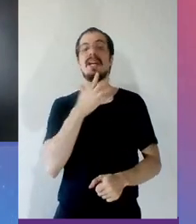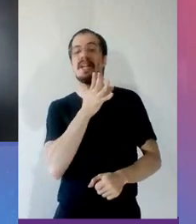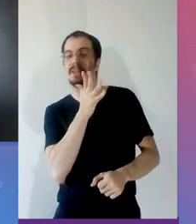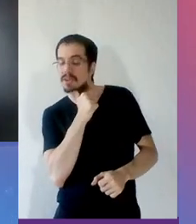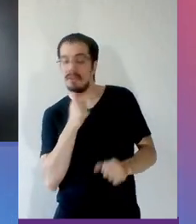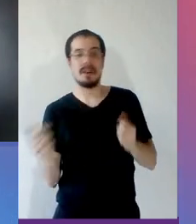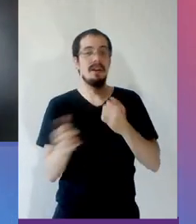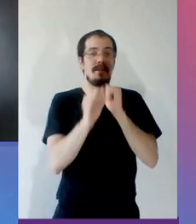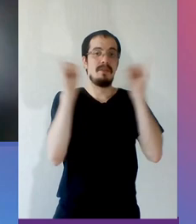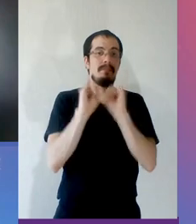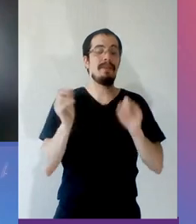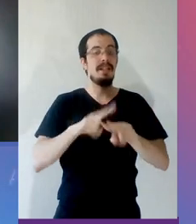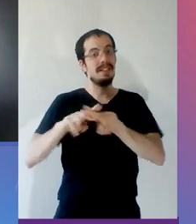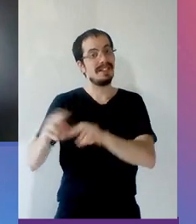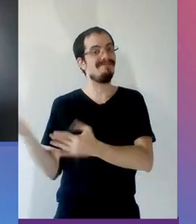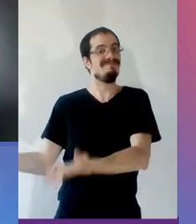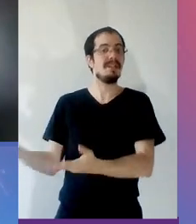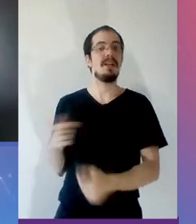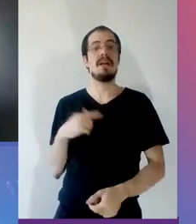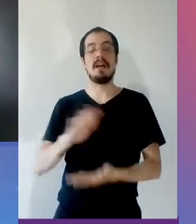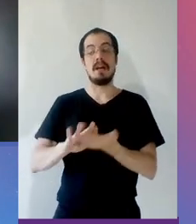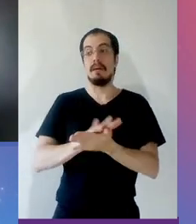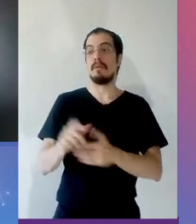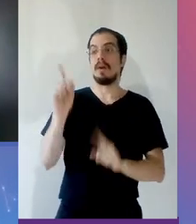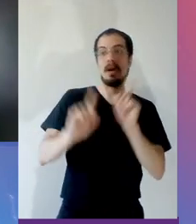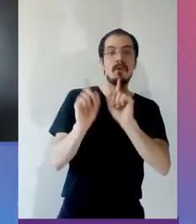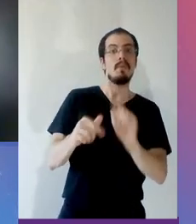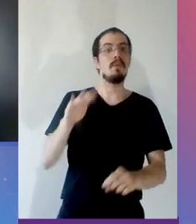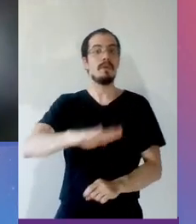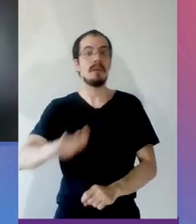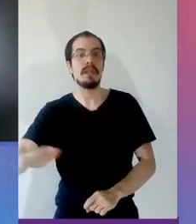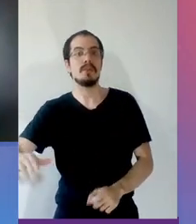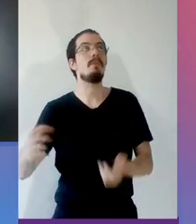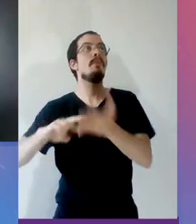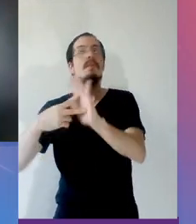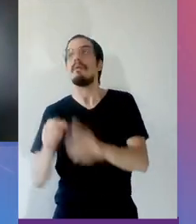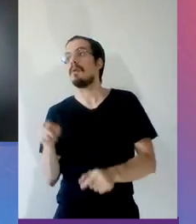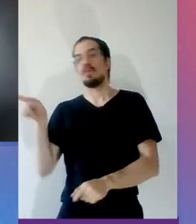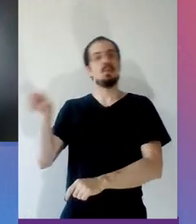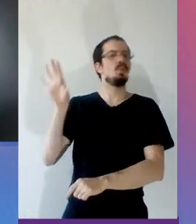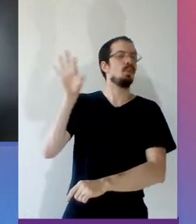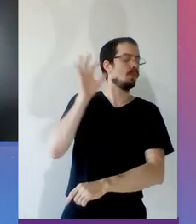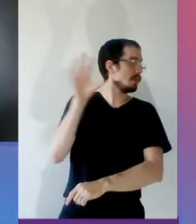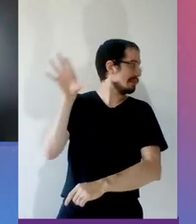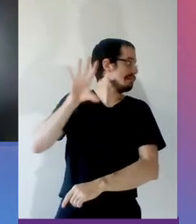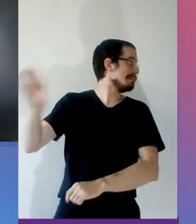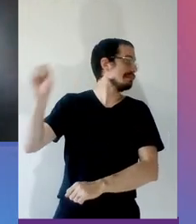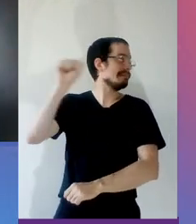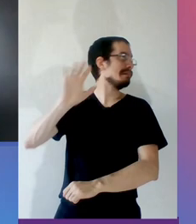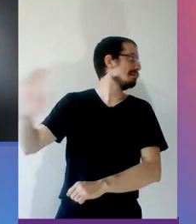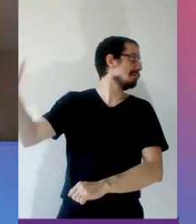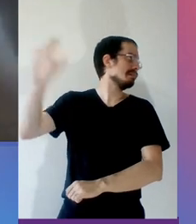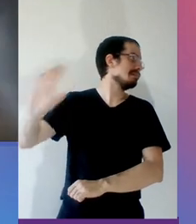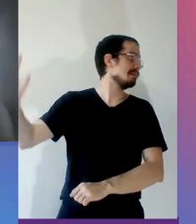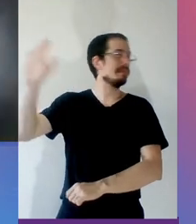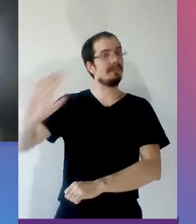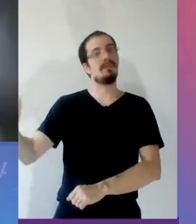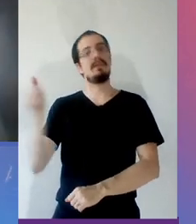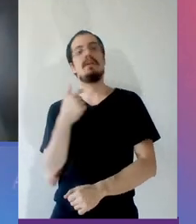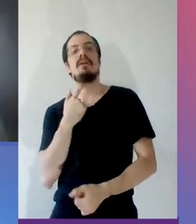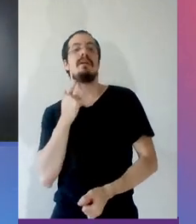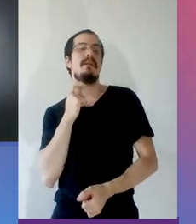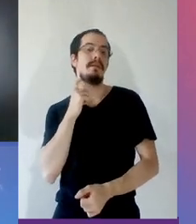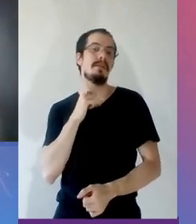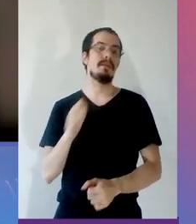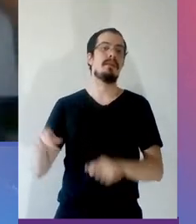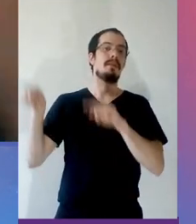han detectado oportunamente en cuanto a alteraciones del desarrollo, y por lo tanto, no se han podido intervenir, ¿ya? La doctora también mencionaba esto